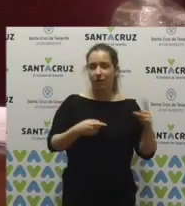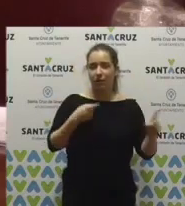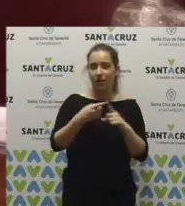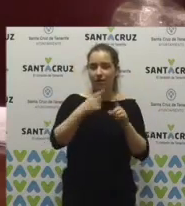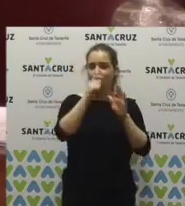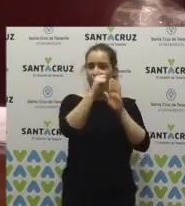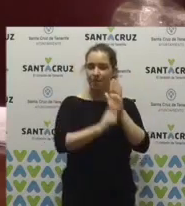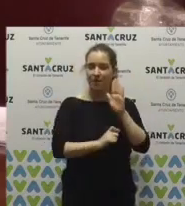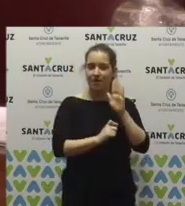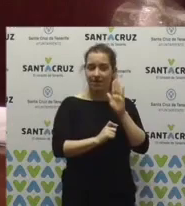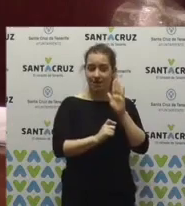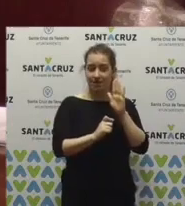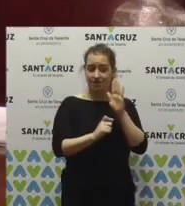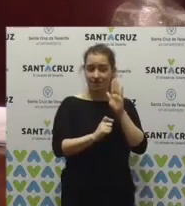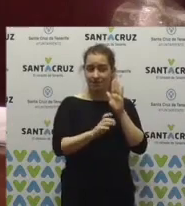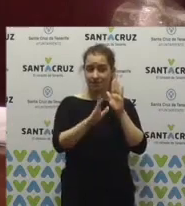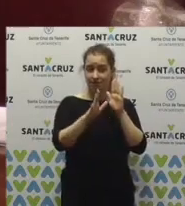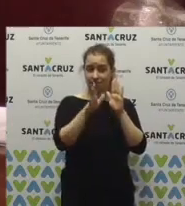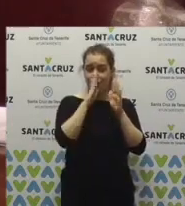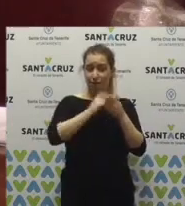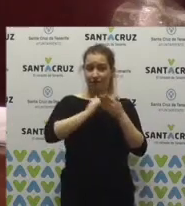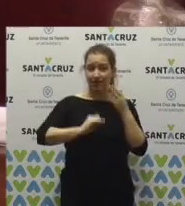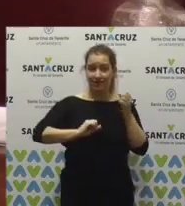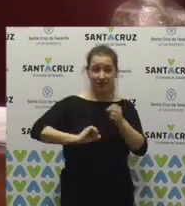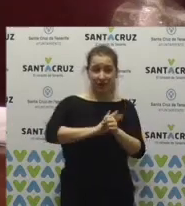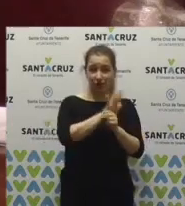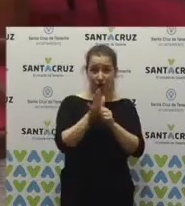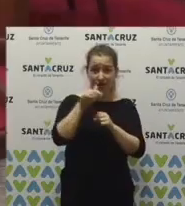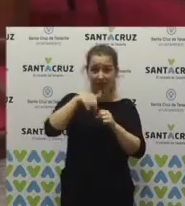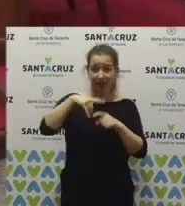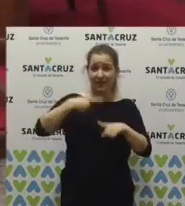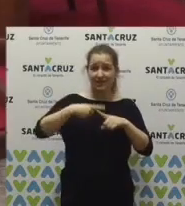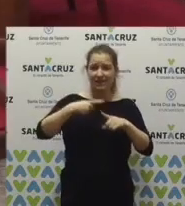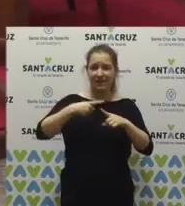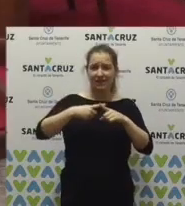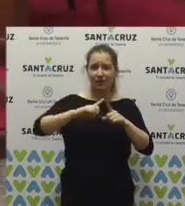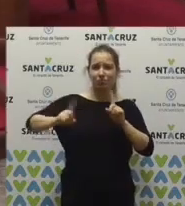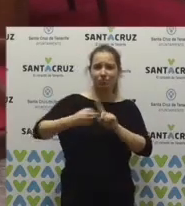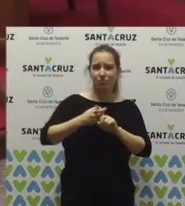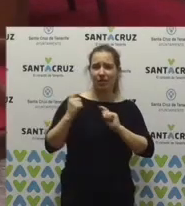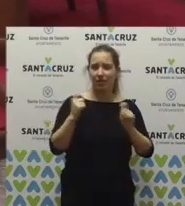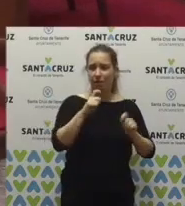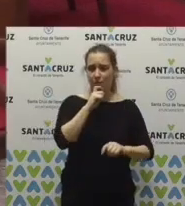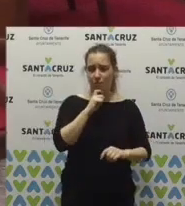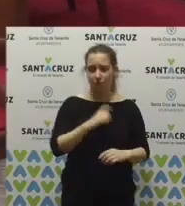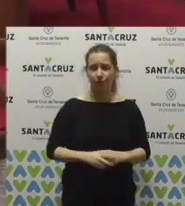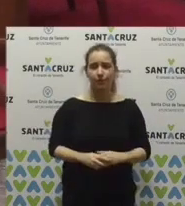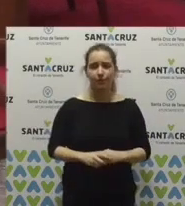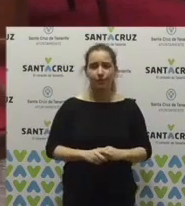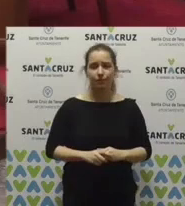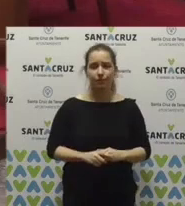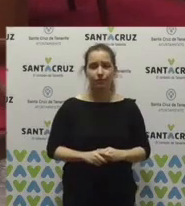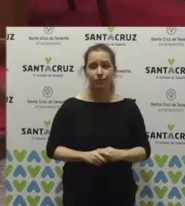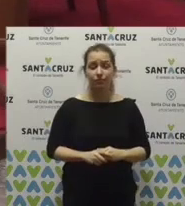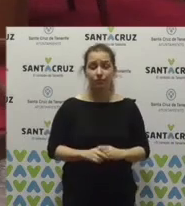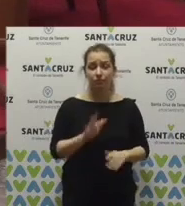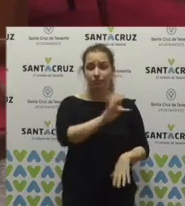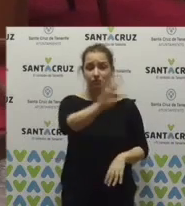efectos de la crisis sanitaria cocinada por el coach 19 en tanto con tenerife el turno de portavoces